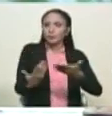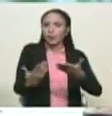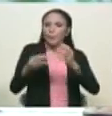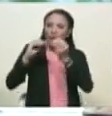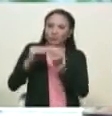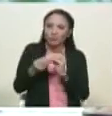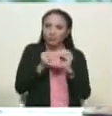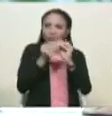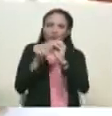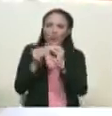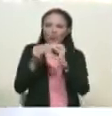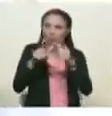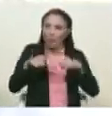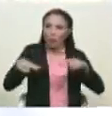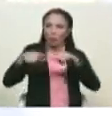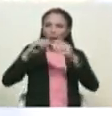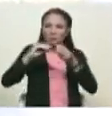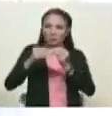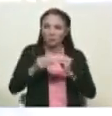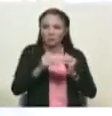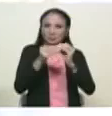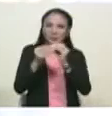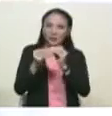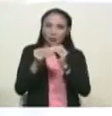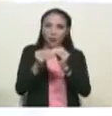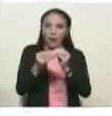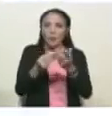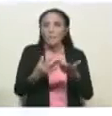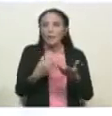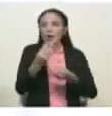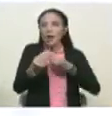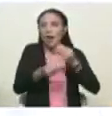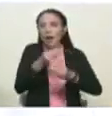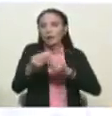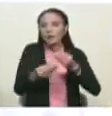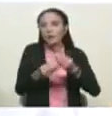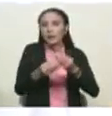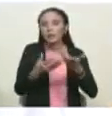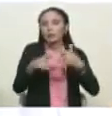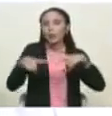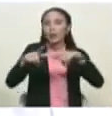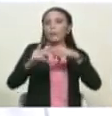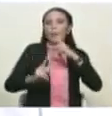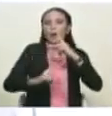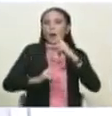acondicionamiento y rehabilitación de espacios para el establecimiento de procesamiento,